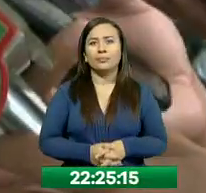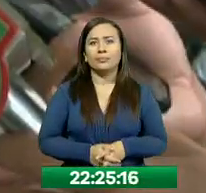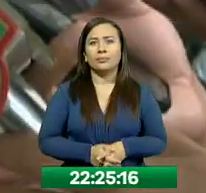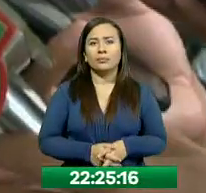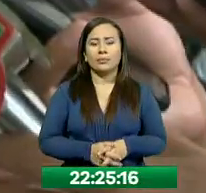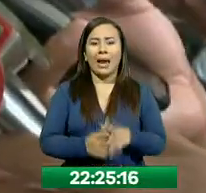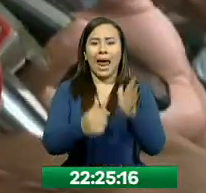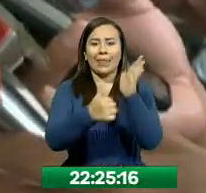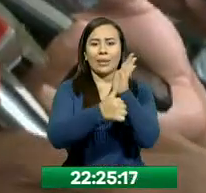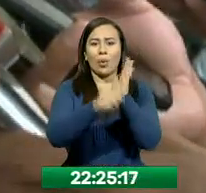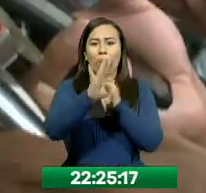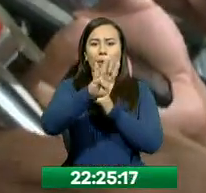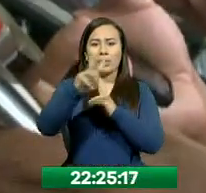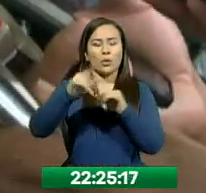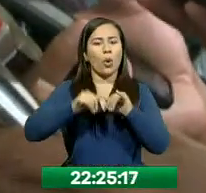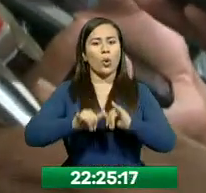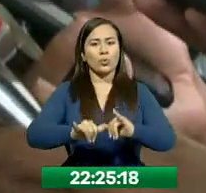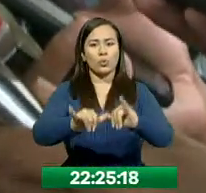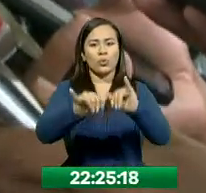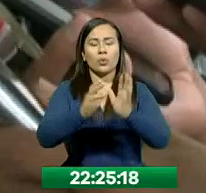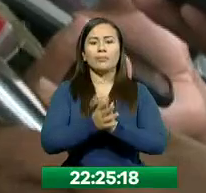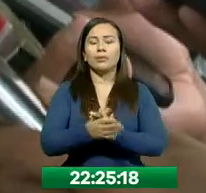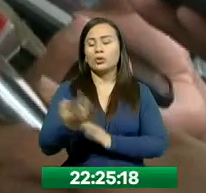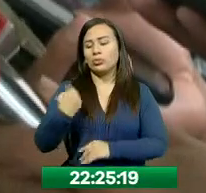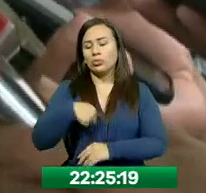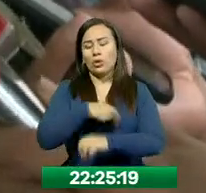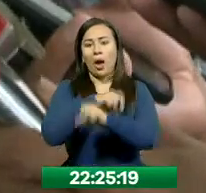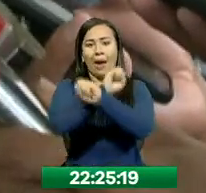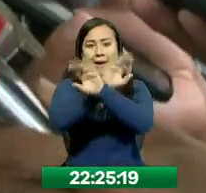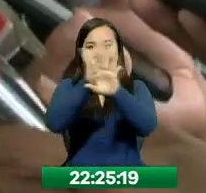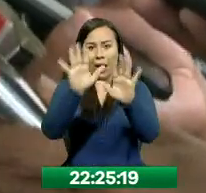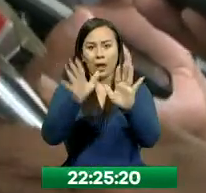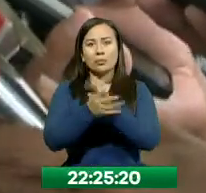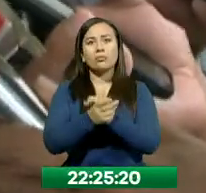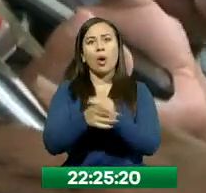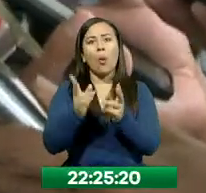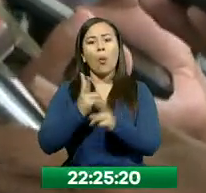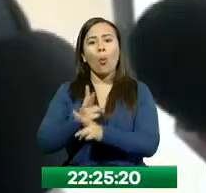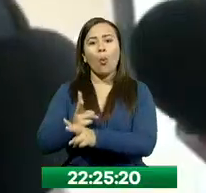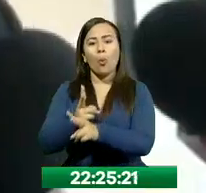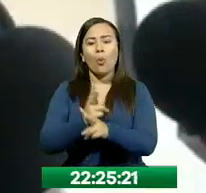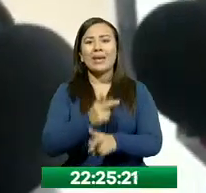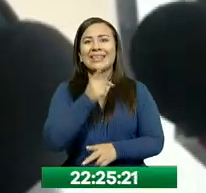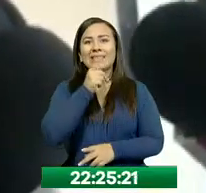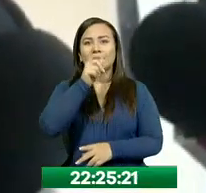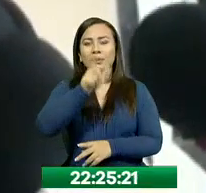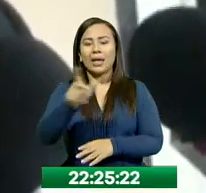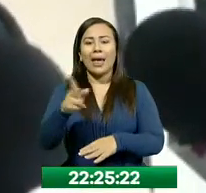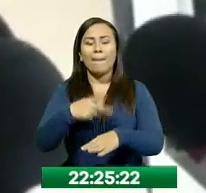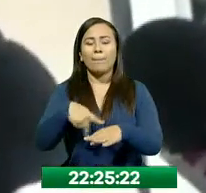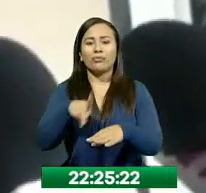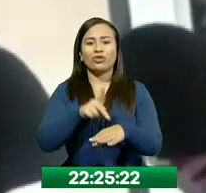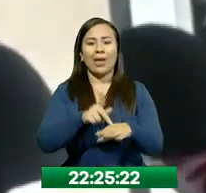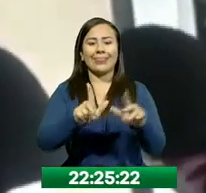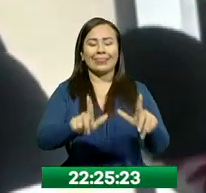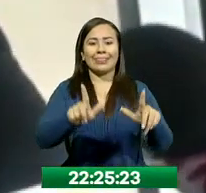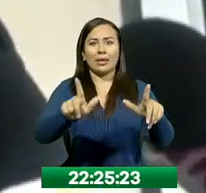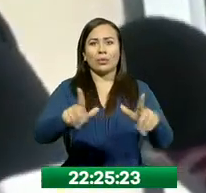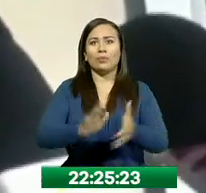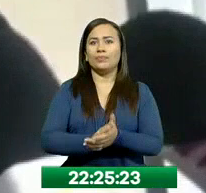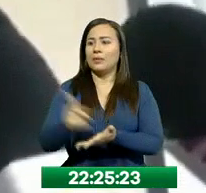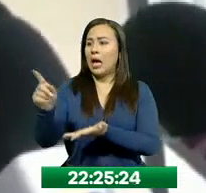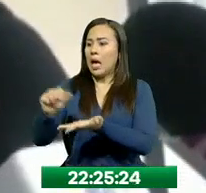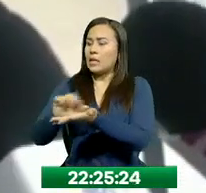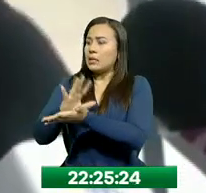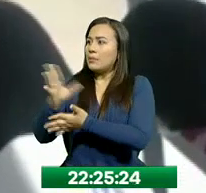artículo 42 se mantiene. Nosotros habíamos sido muy claros en que hay que cuidar la titularización. Fue en la Asamblea Nacional y no hay observaciones a